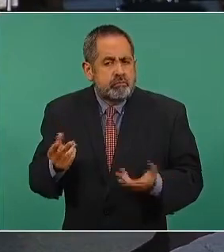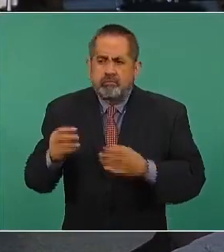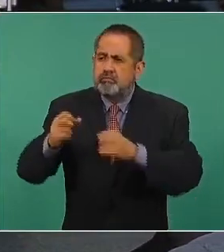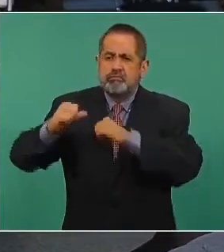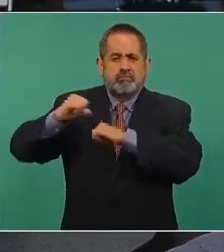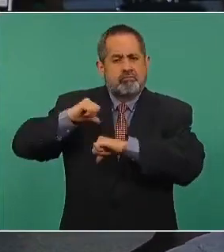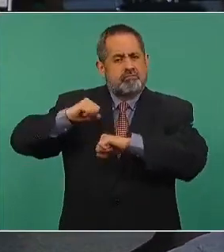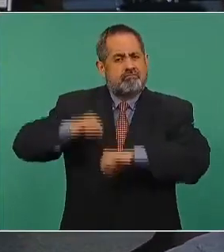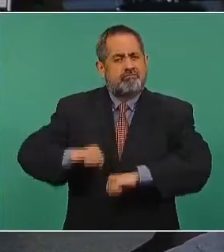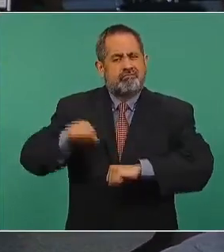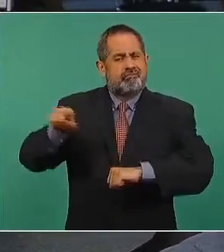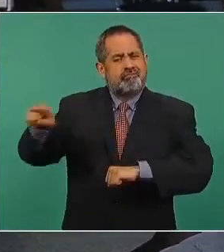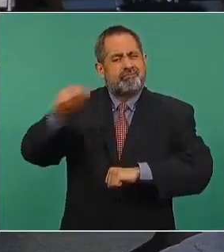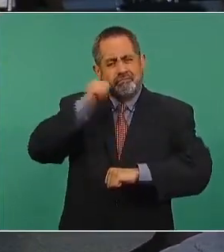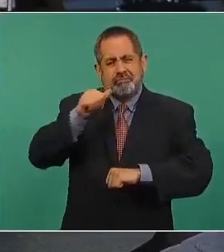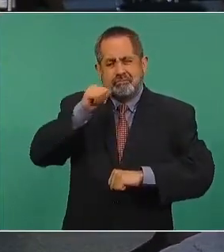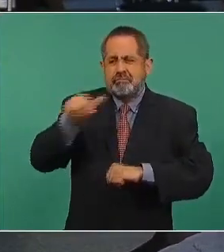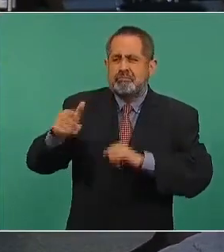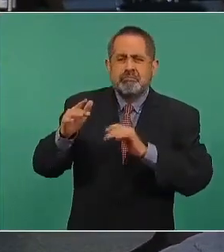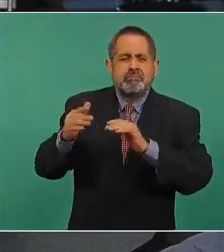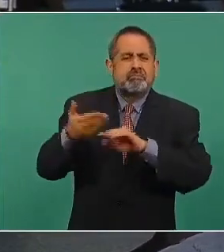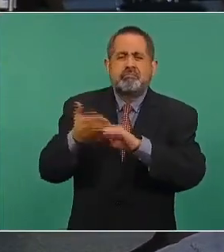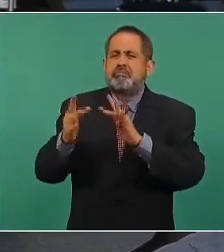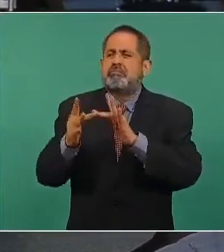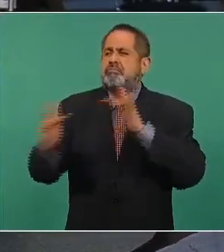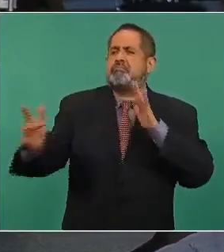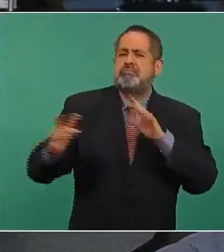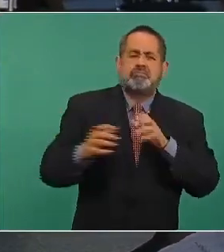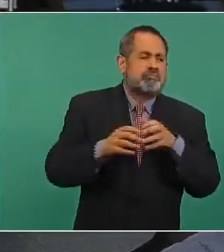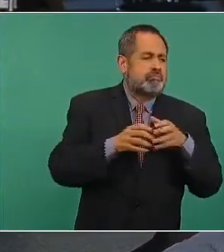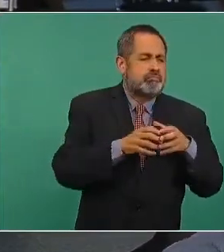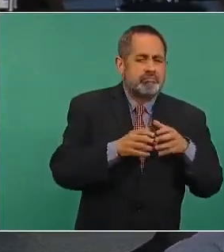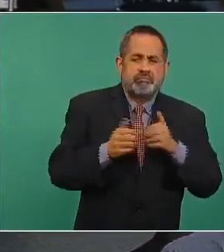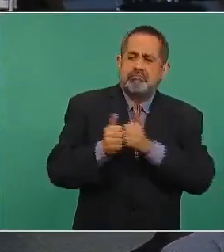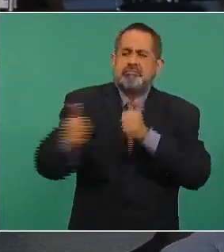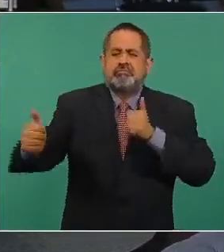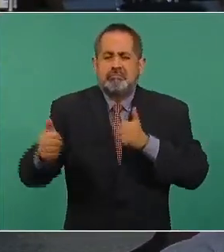organismos que siempre han estado muy alejados en sí de